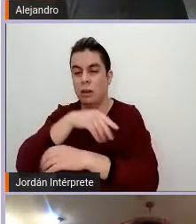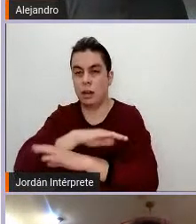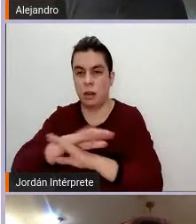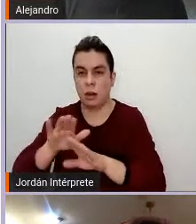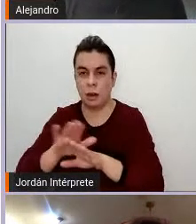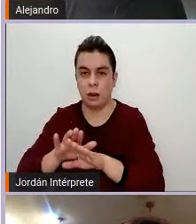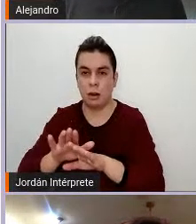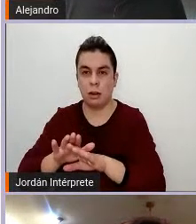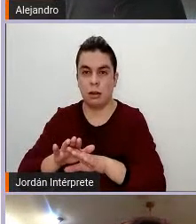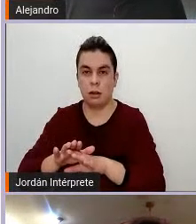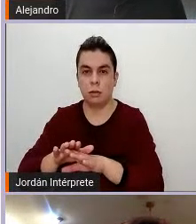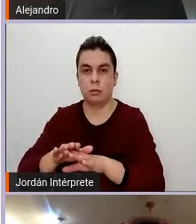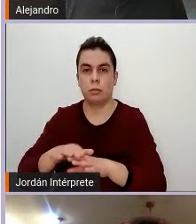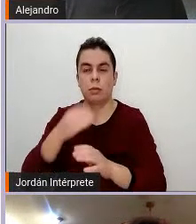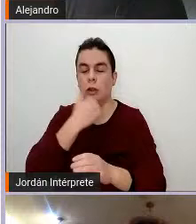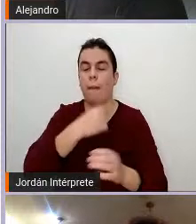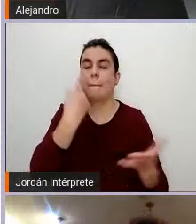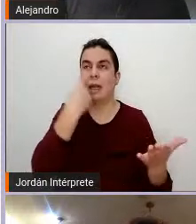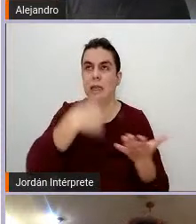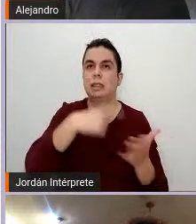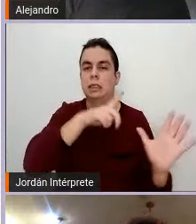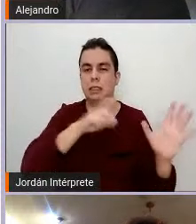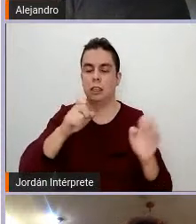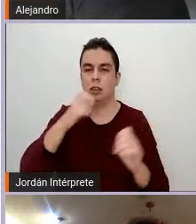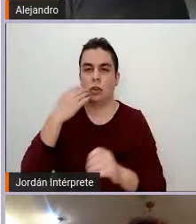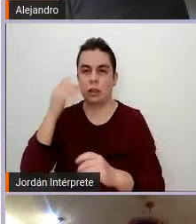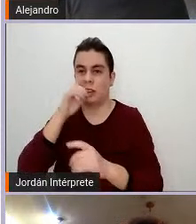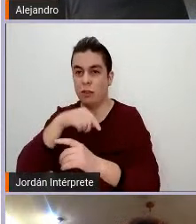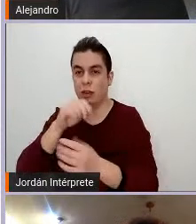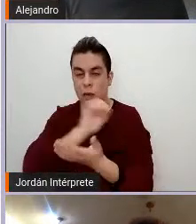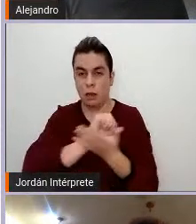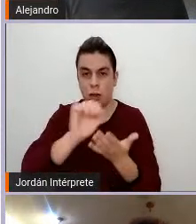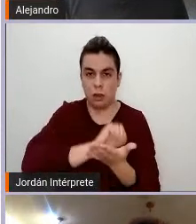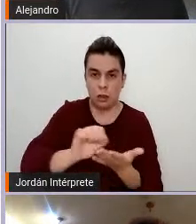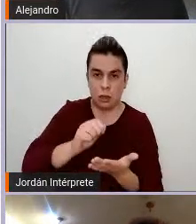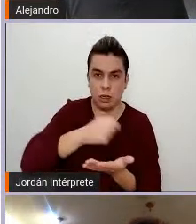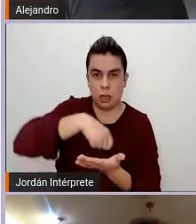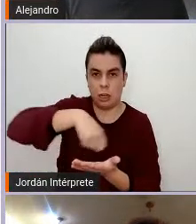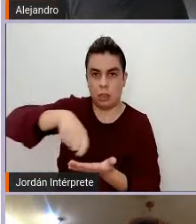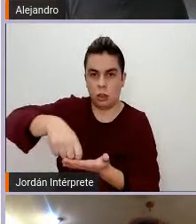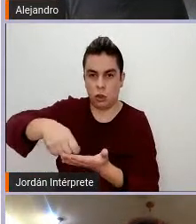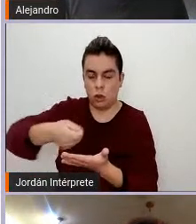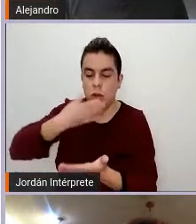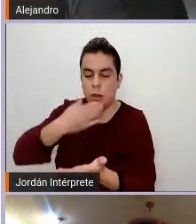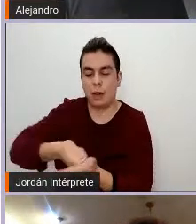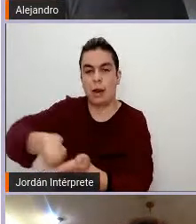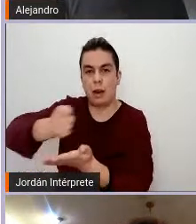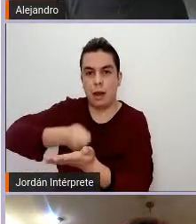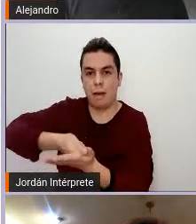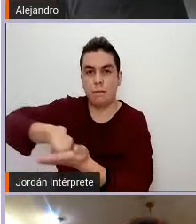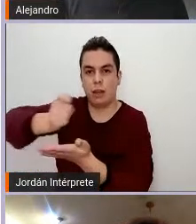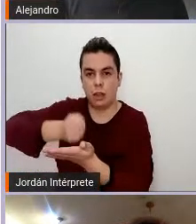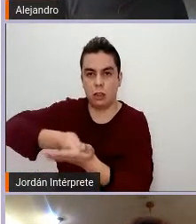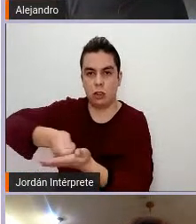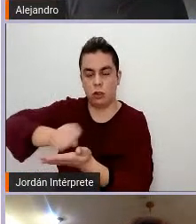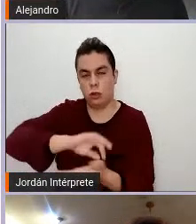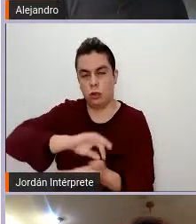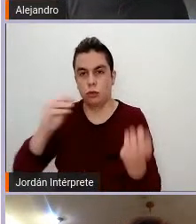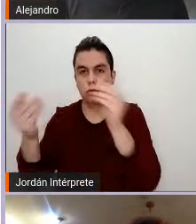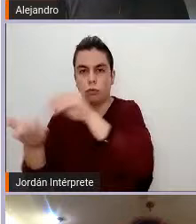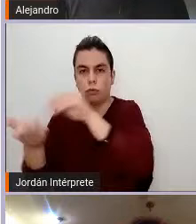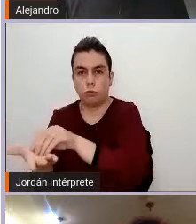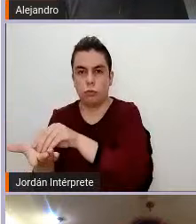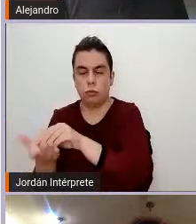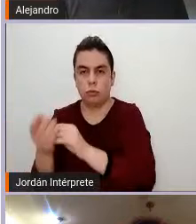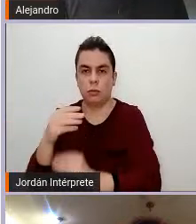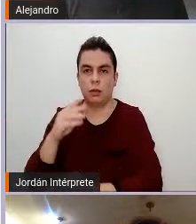y grabador inglés William Blake. Aunque apenas fue reconocido en vida y la obra simbólica y enigmática de